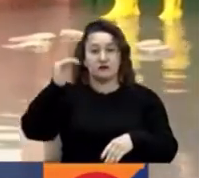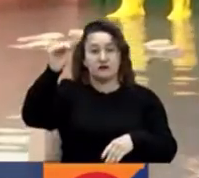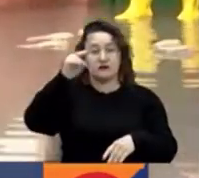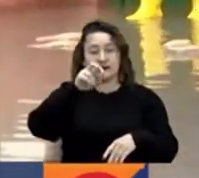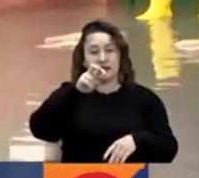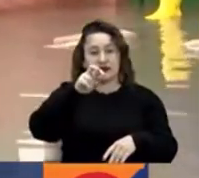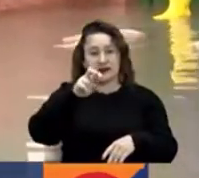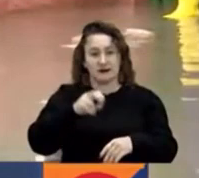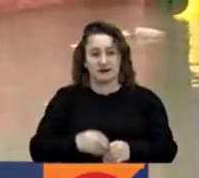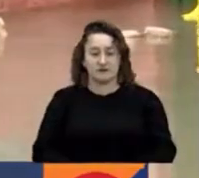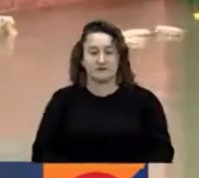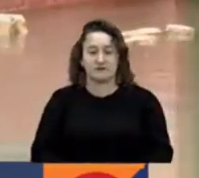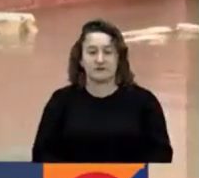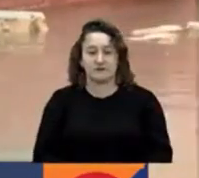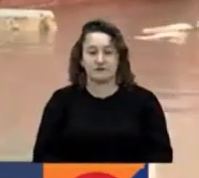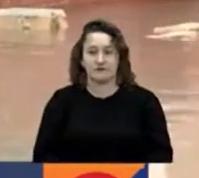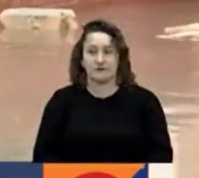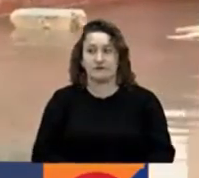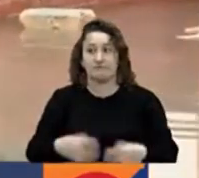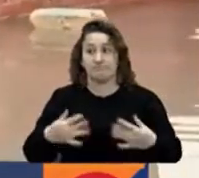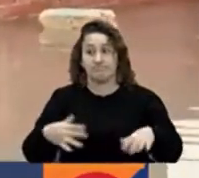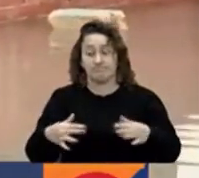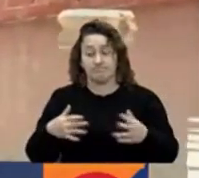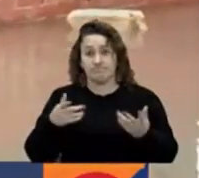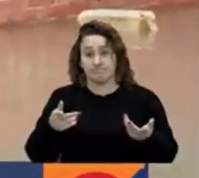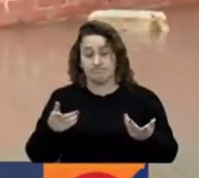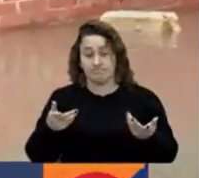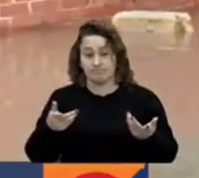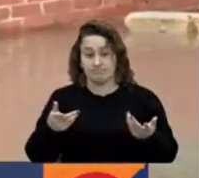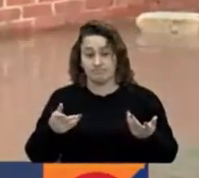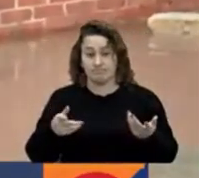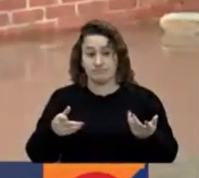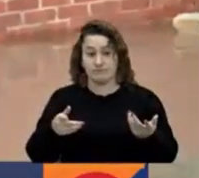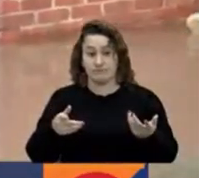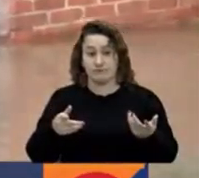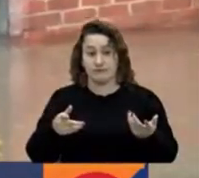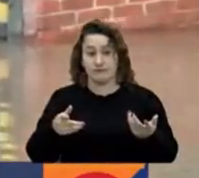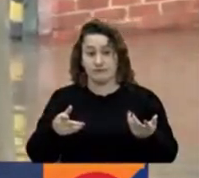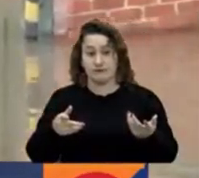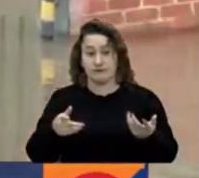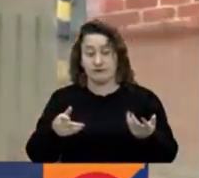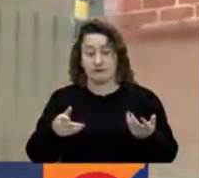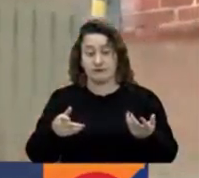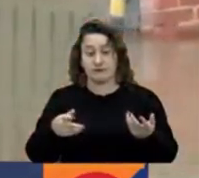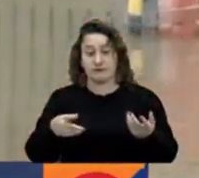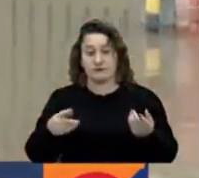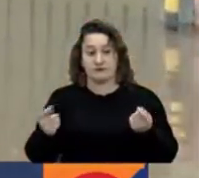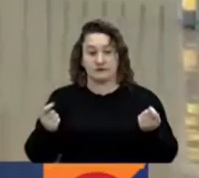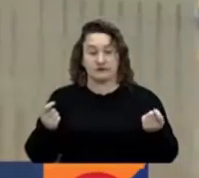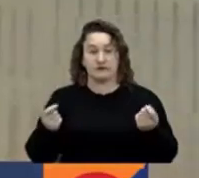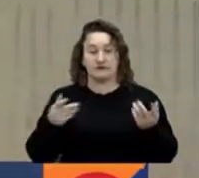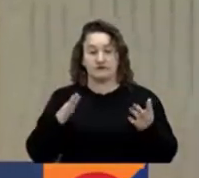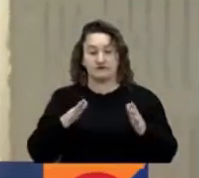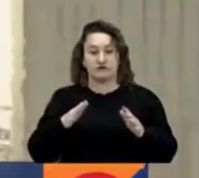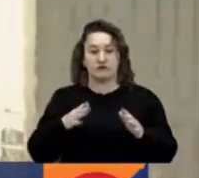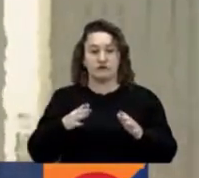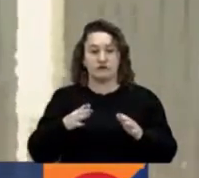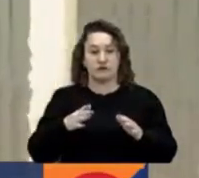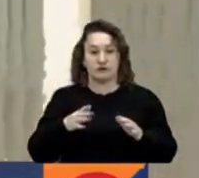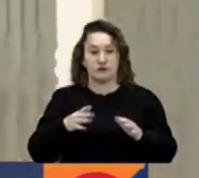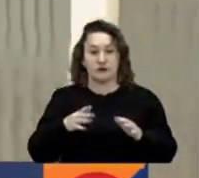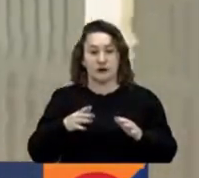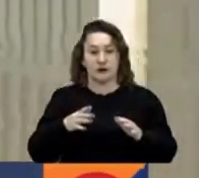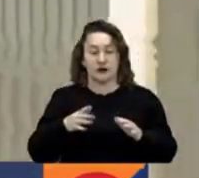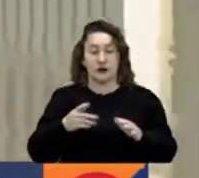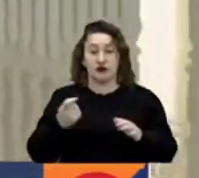6 pisos otros, y bueno, han tenido que dárselas, hacer maromas literalmente para poder salir. Hace pocos minutos y al